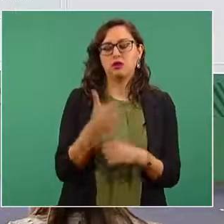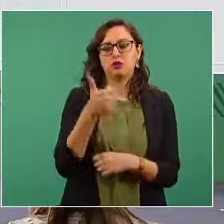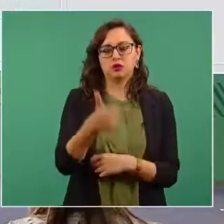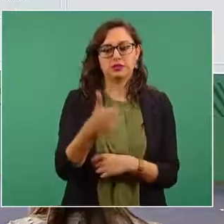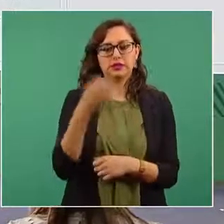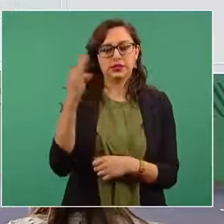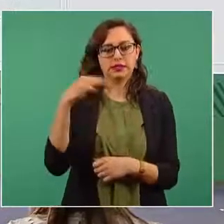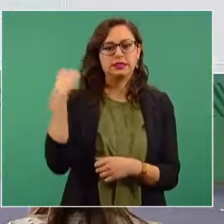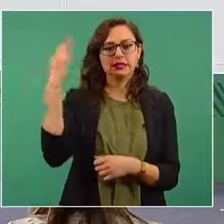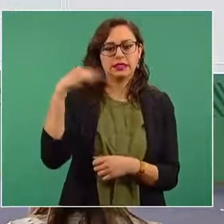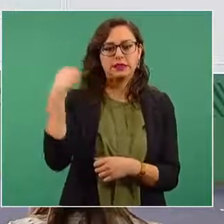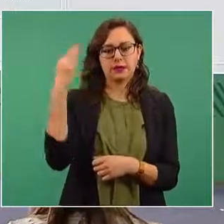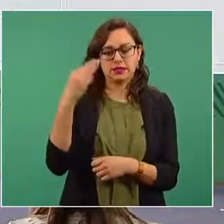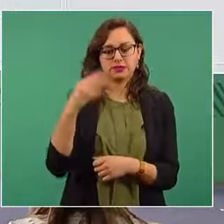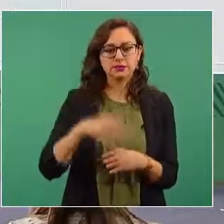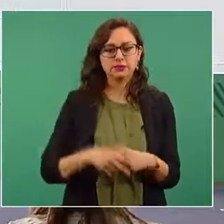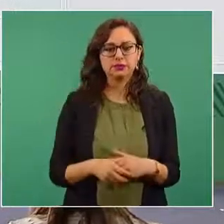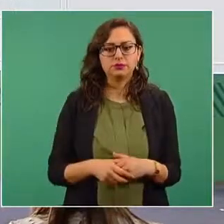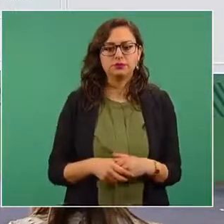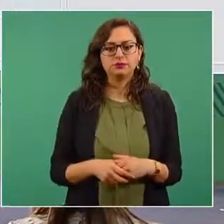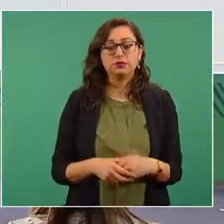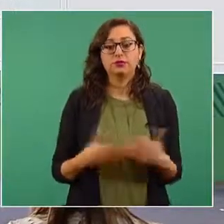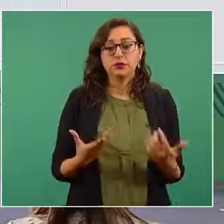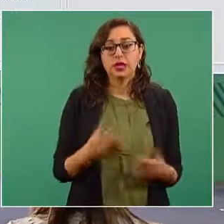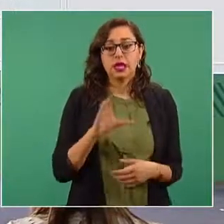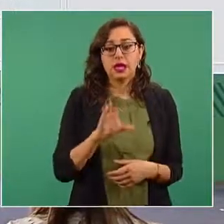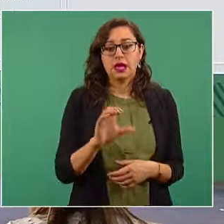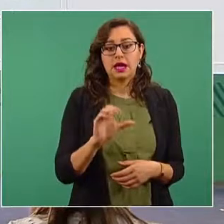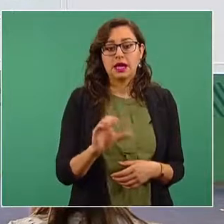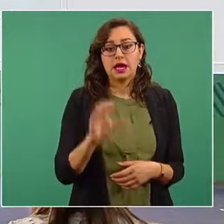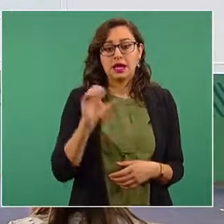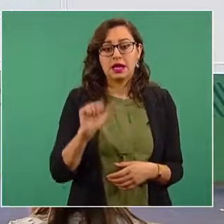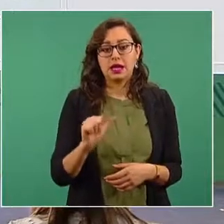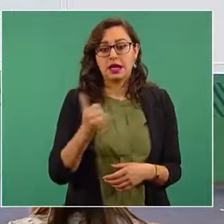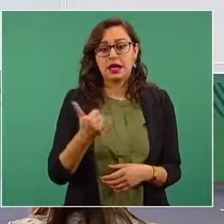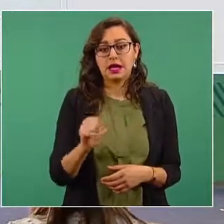Cobertura CAYAC. Este depende de COFEPRIS.